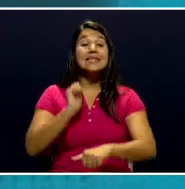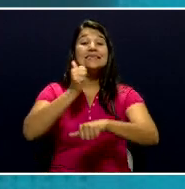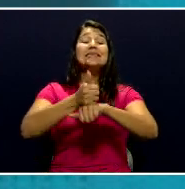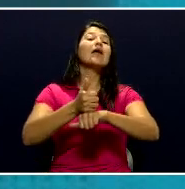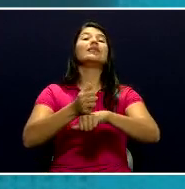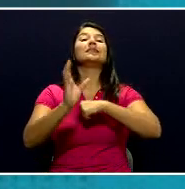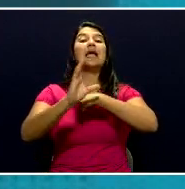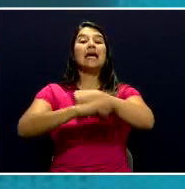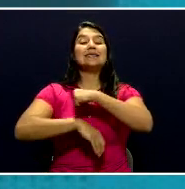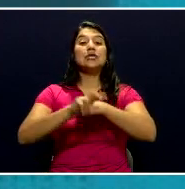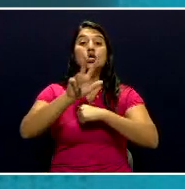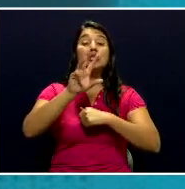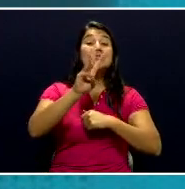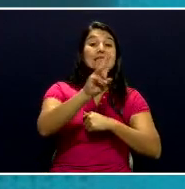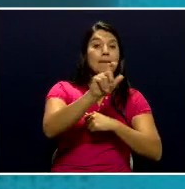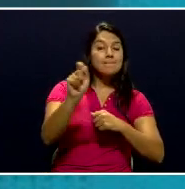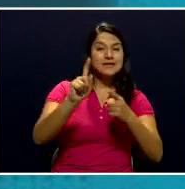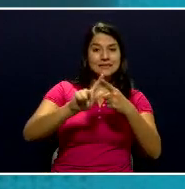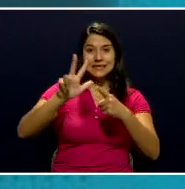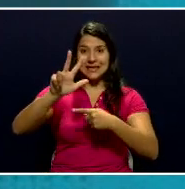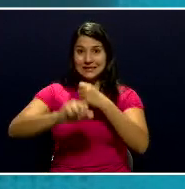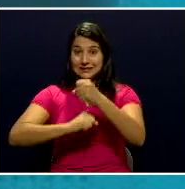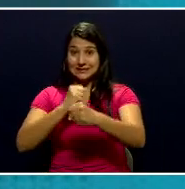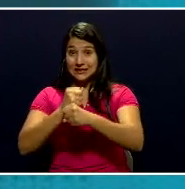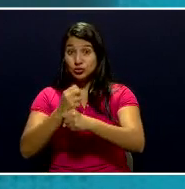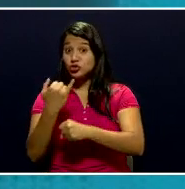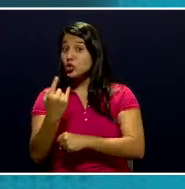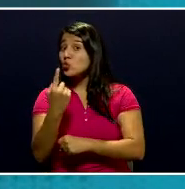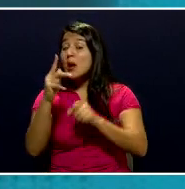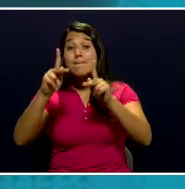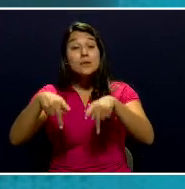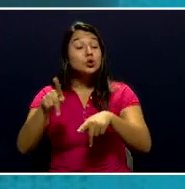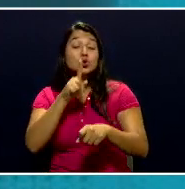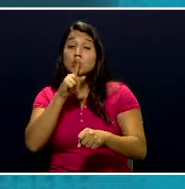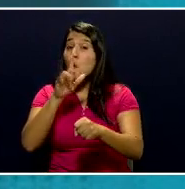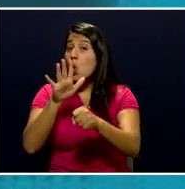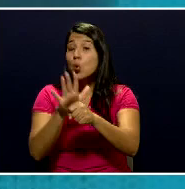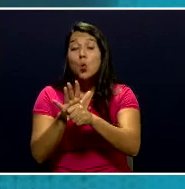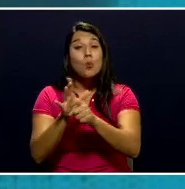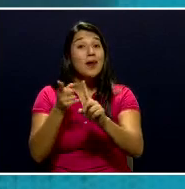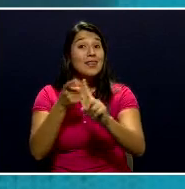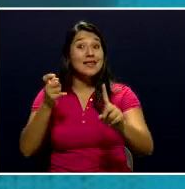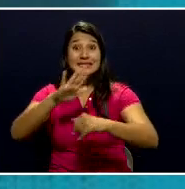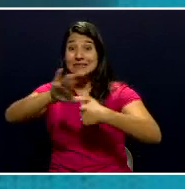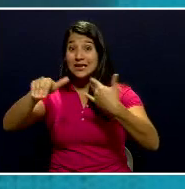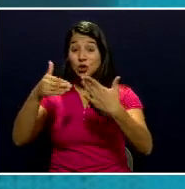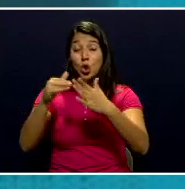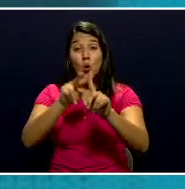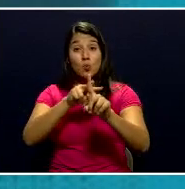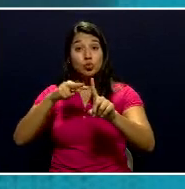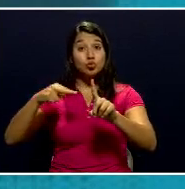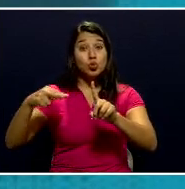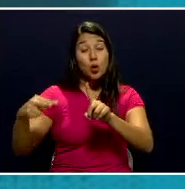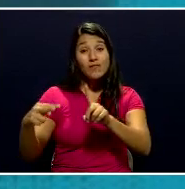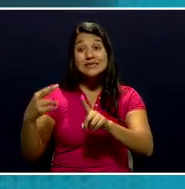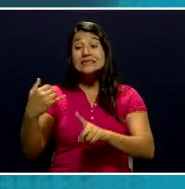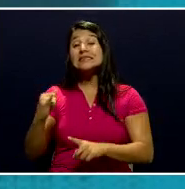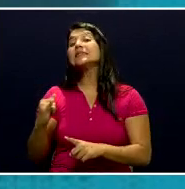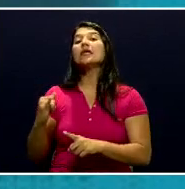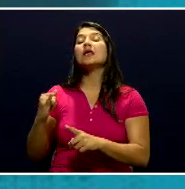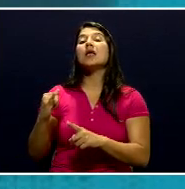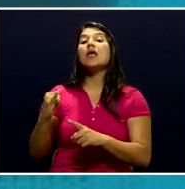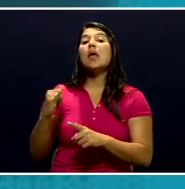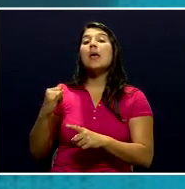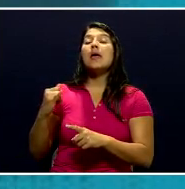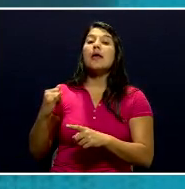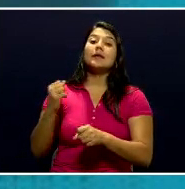de 6 meses a 3 años a quien no cumpla o no haga cumplir en todos sus extremos la orden impartida por un órgano jurisdiccional